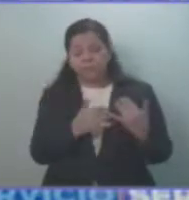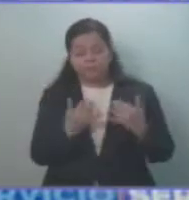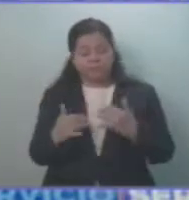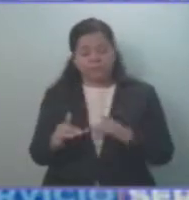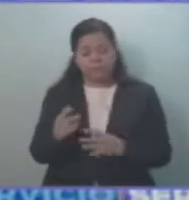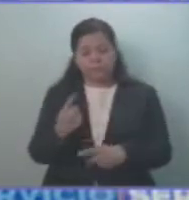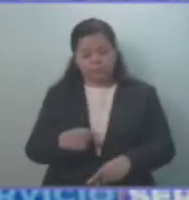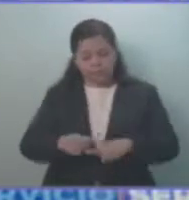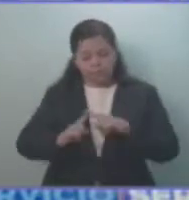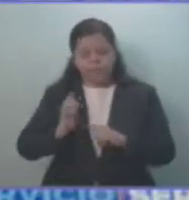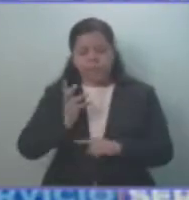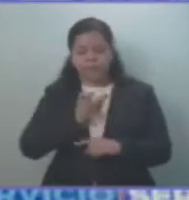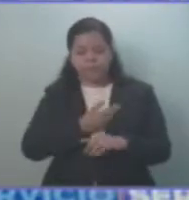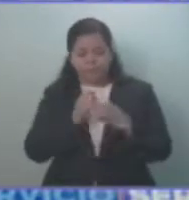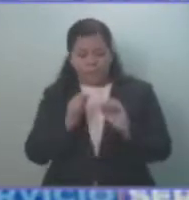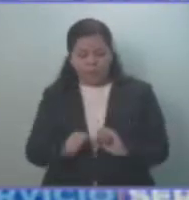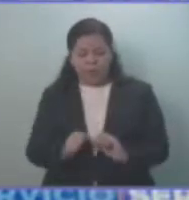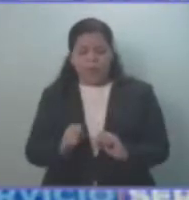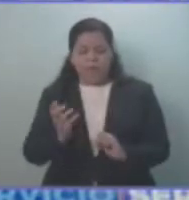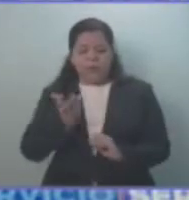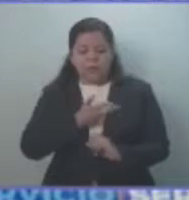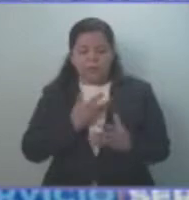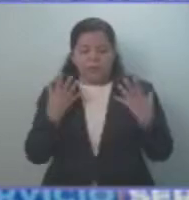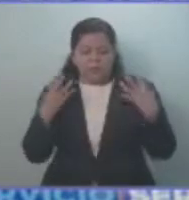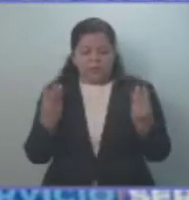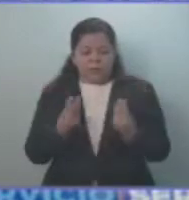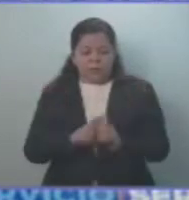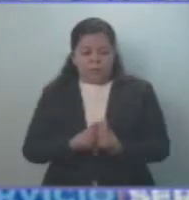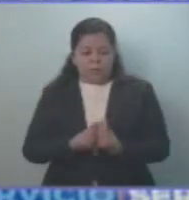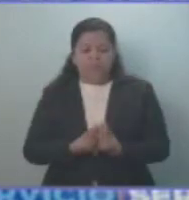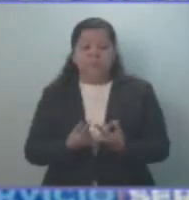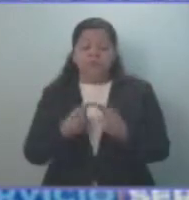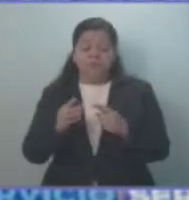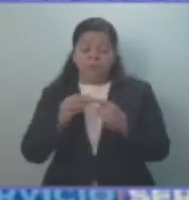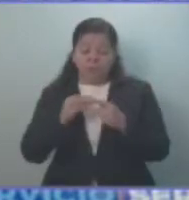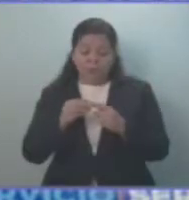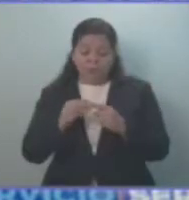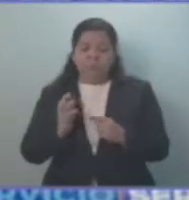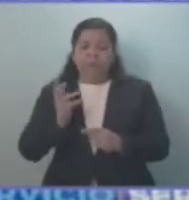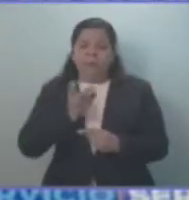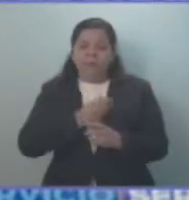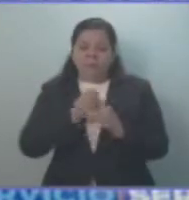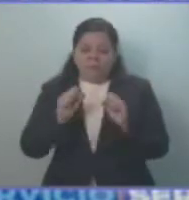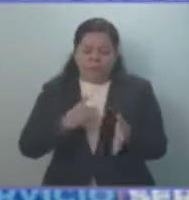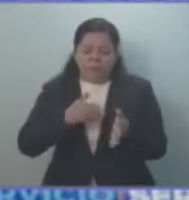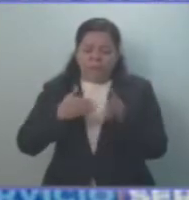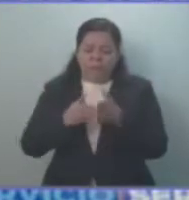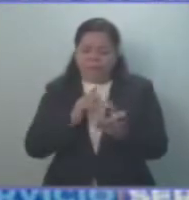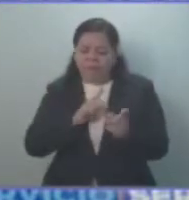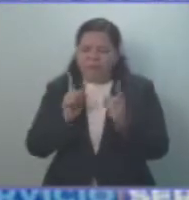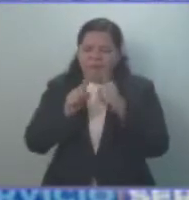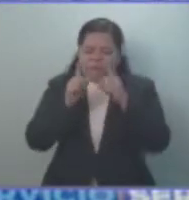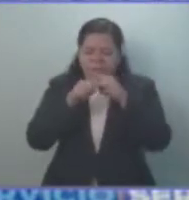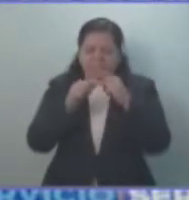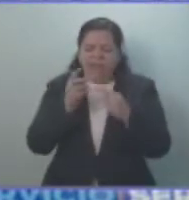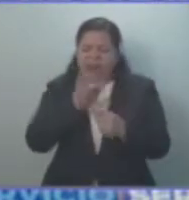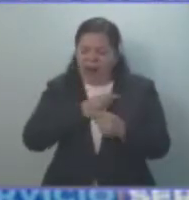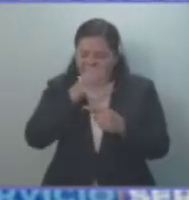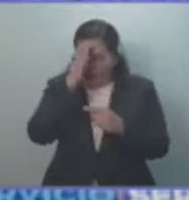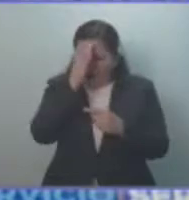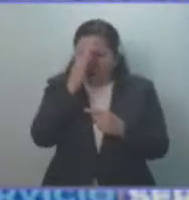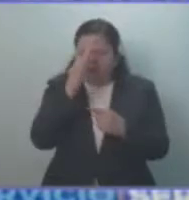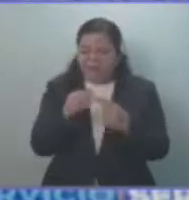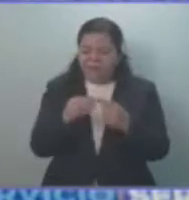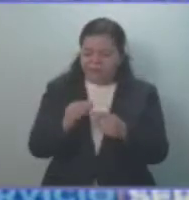positivas que debemos de dar como sociedad y que sobre todo también debemos de empezar a cambiar. Así que vaya mi saludo